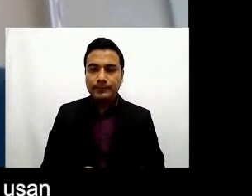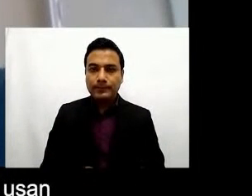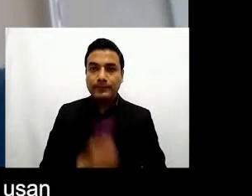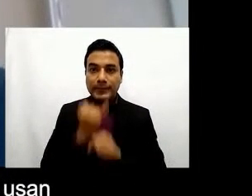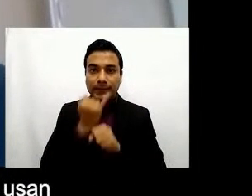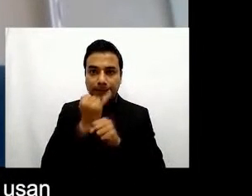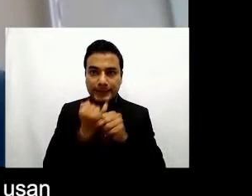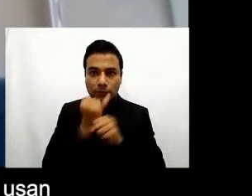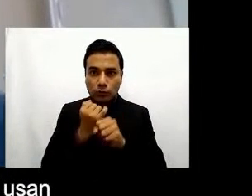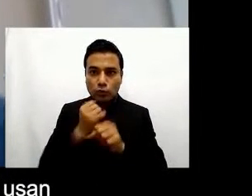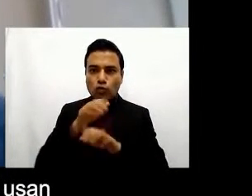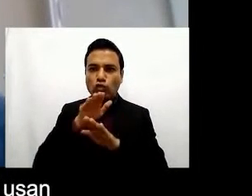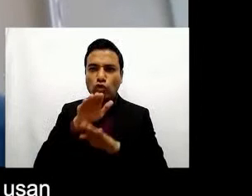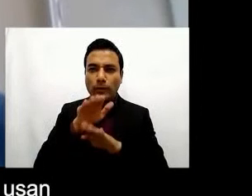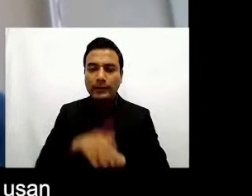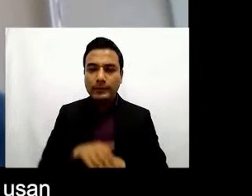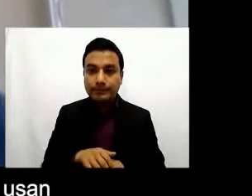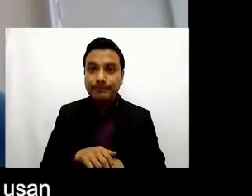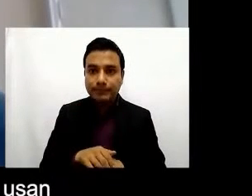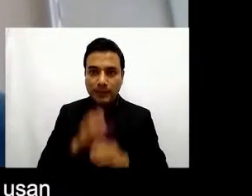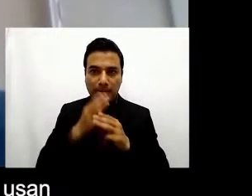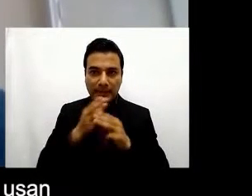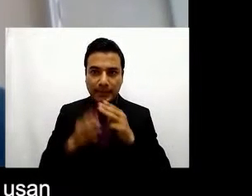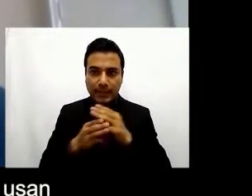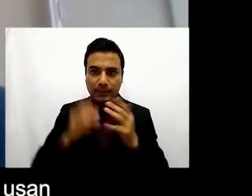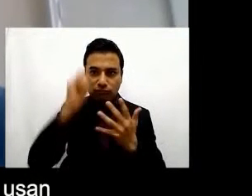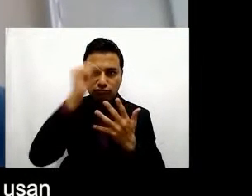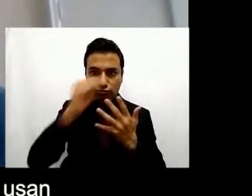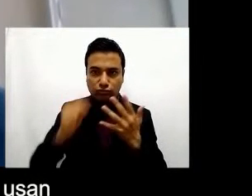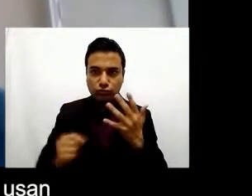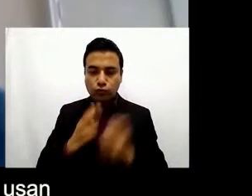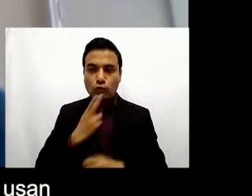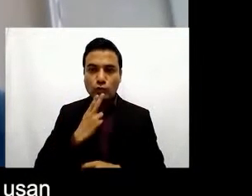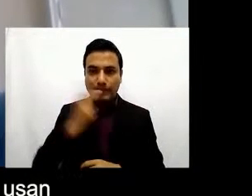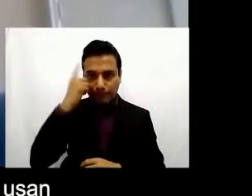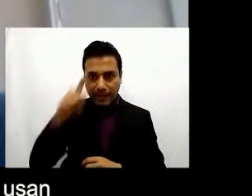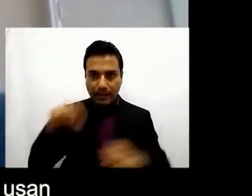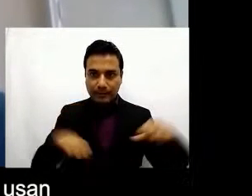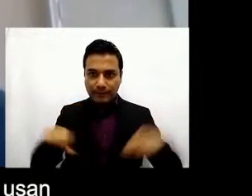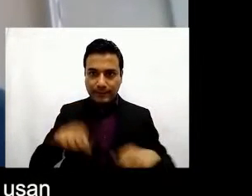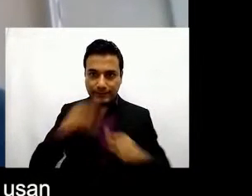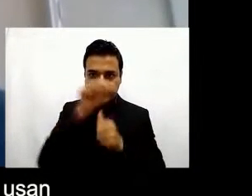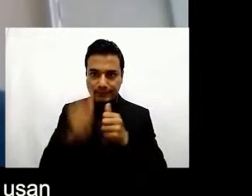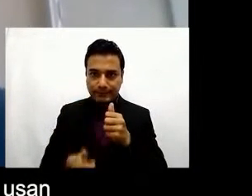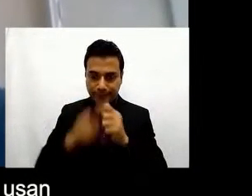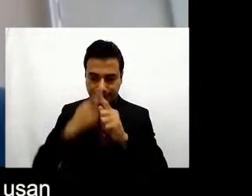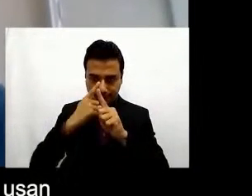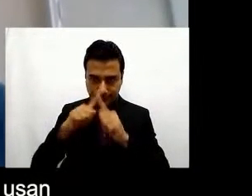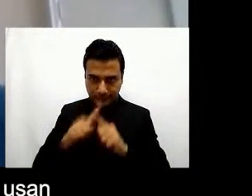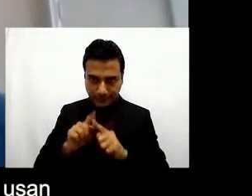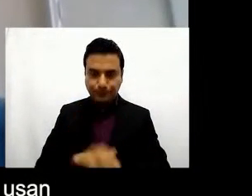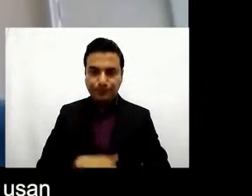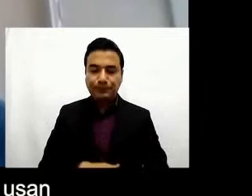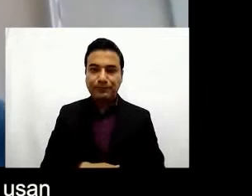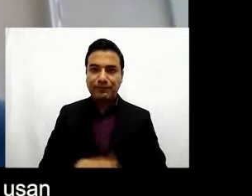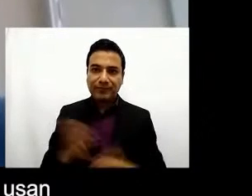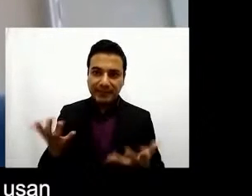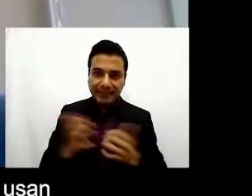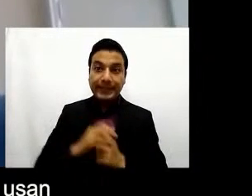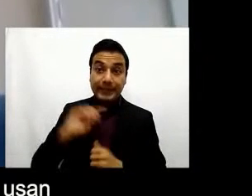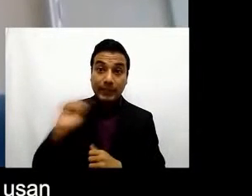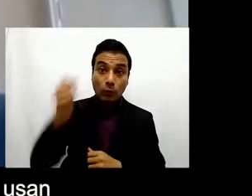investigación sobre los materiales que se usan en las actividades artísticas, las